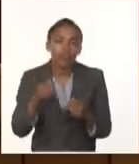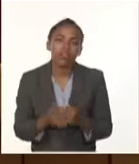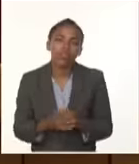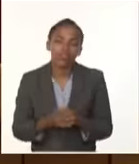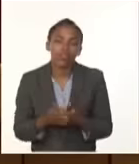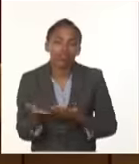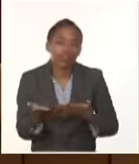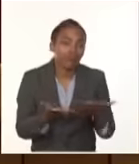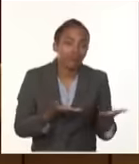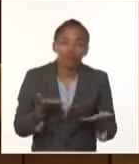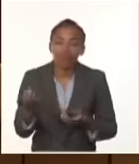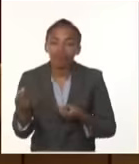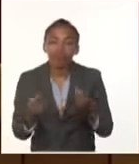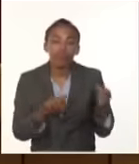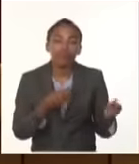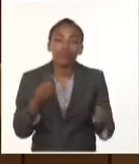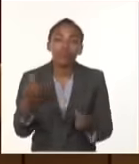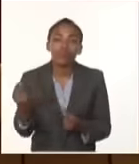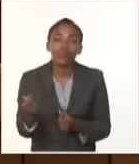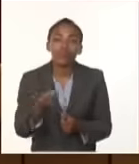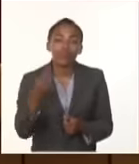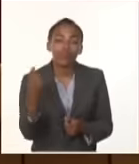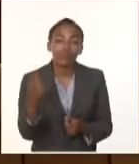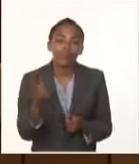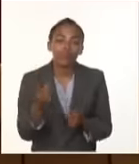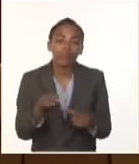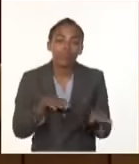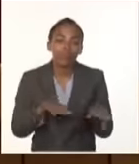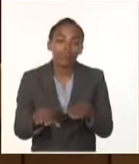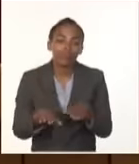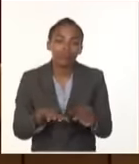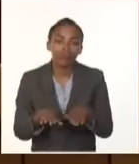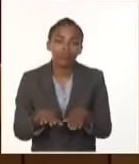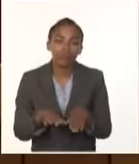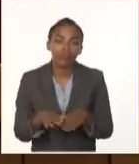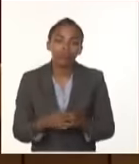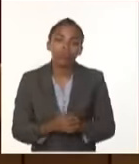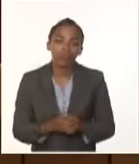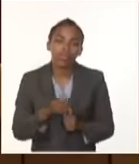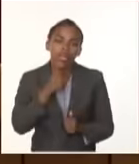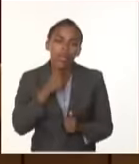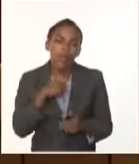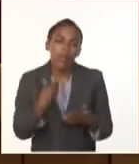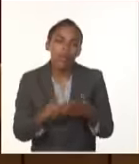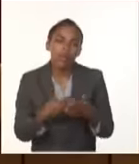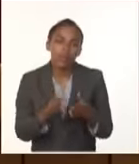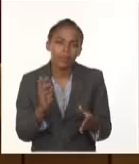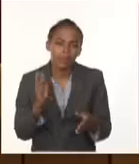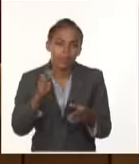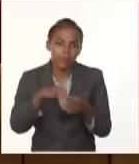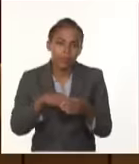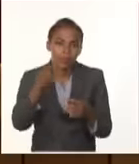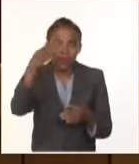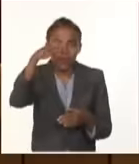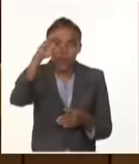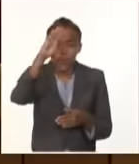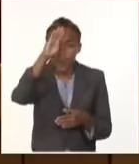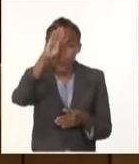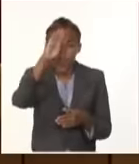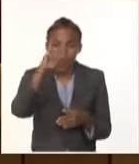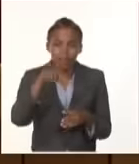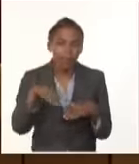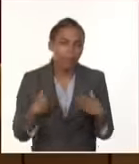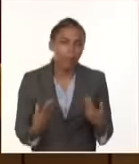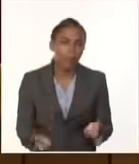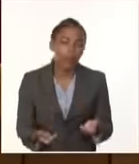moverse en el sentido del desarrollo que urge. Las MIPYMES cubanas no se concibieron solo para el sector no estatal